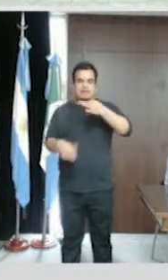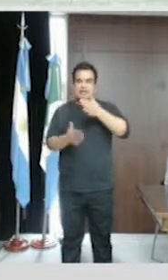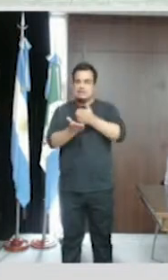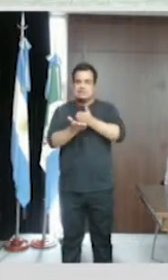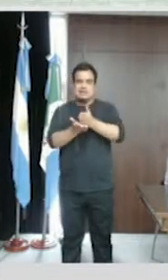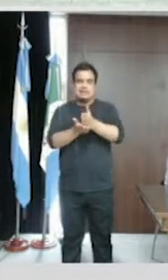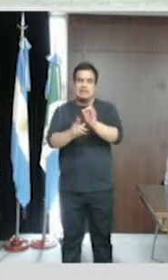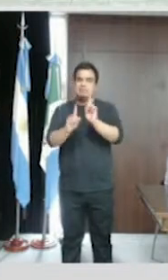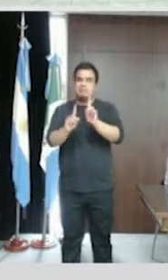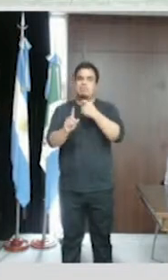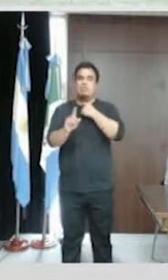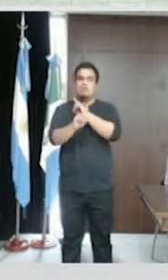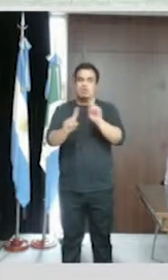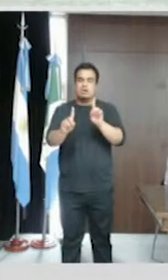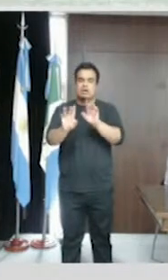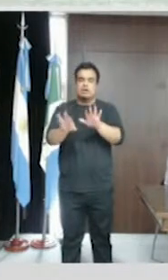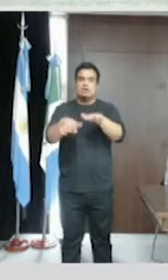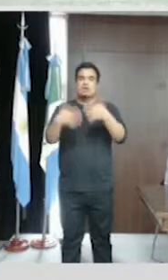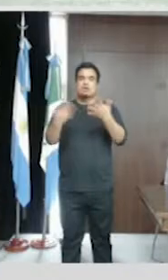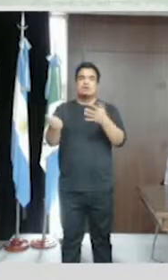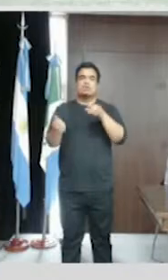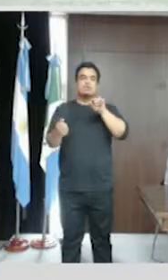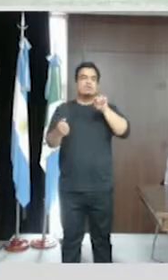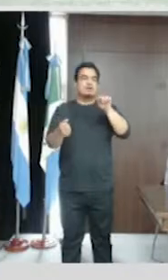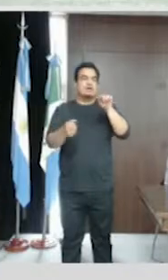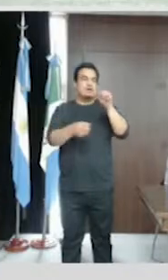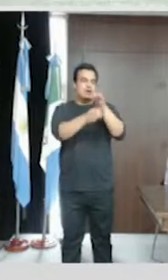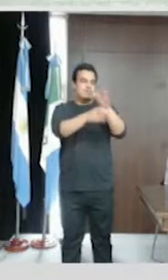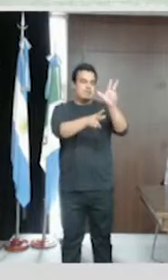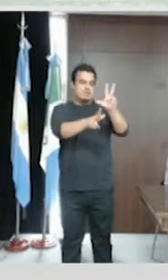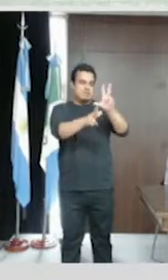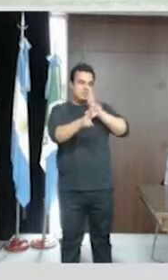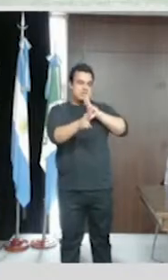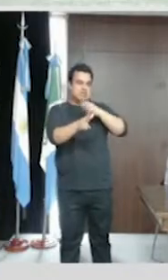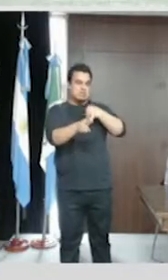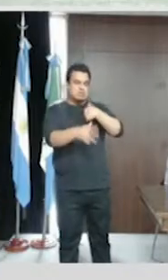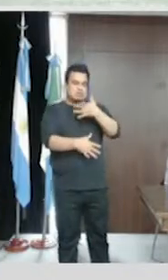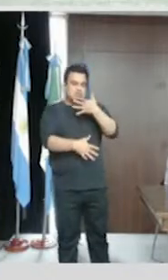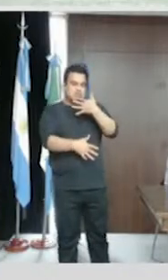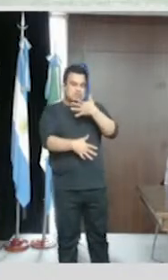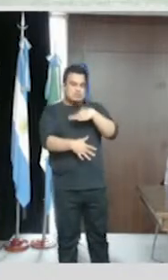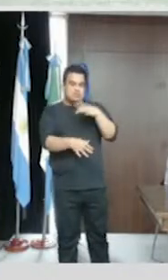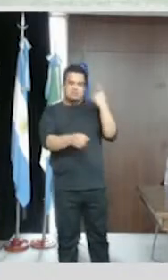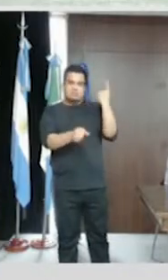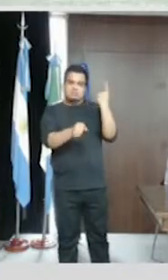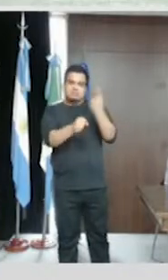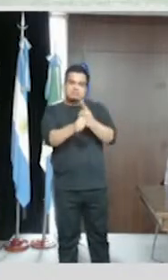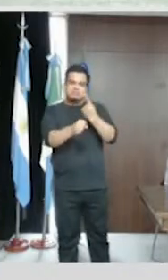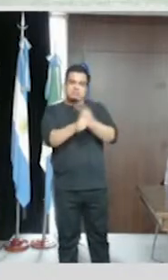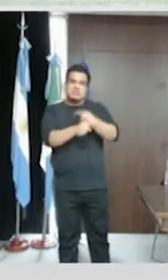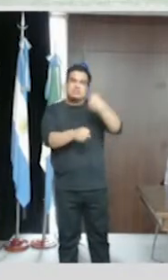ese ser humano me está confrontando con algo que yo no tengo la capacidad de ver, de